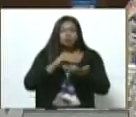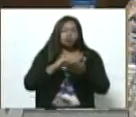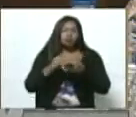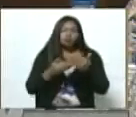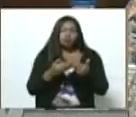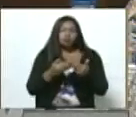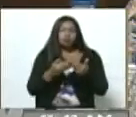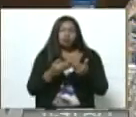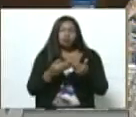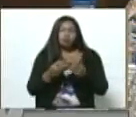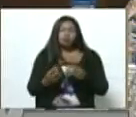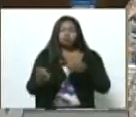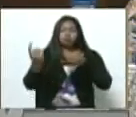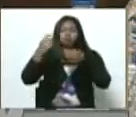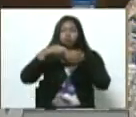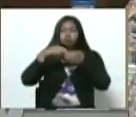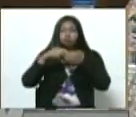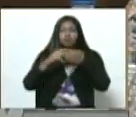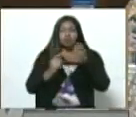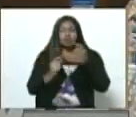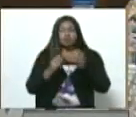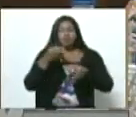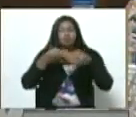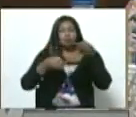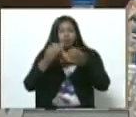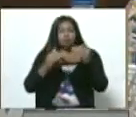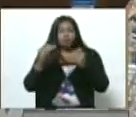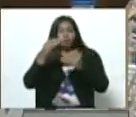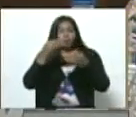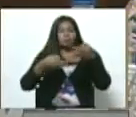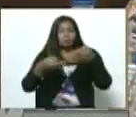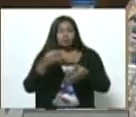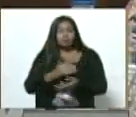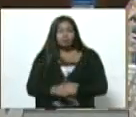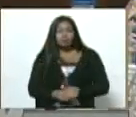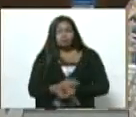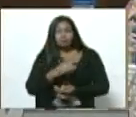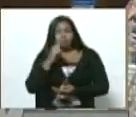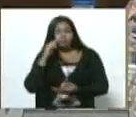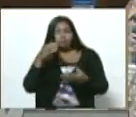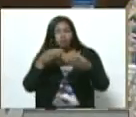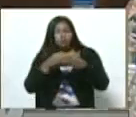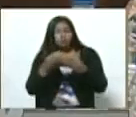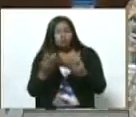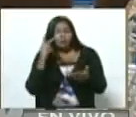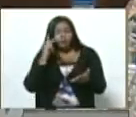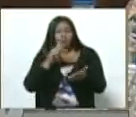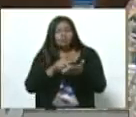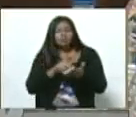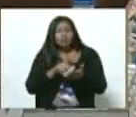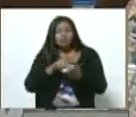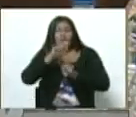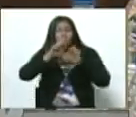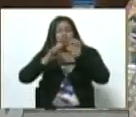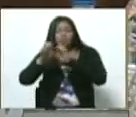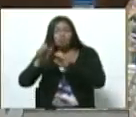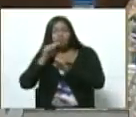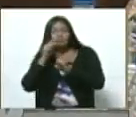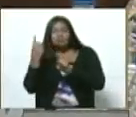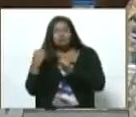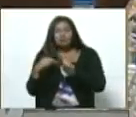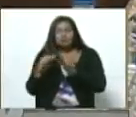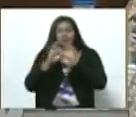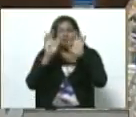para ser miembro del Tribunal Supremo de Justicia. Es la comisión que ustedes participan quien evalúa si tiene los